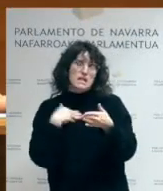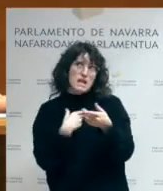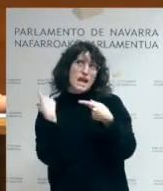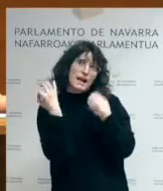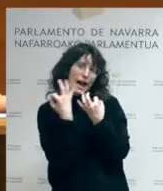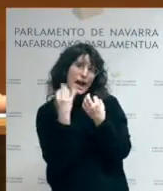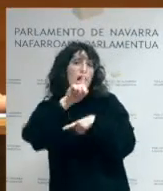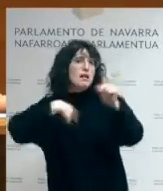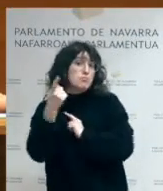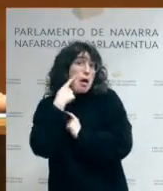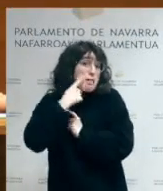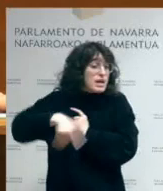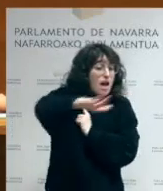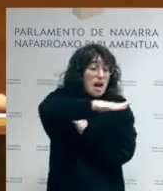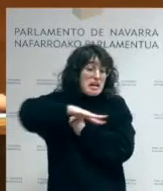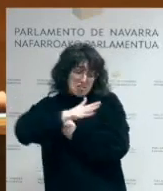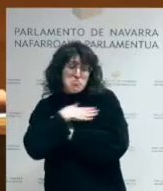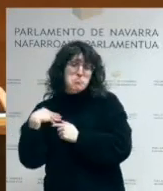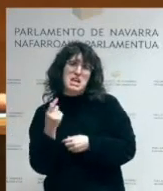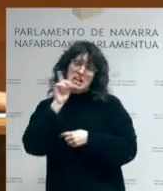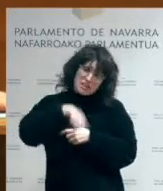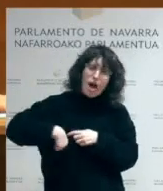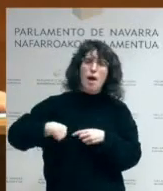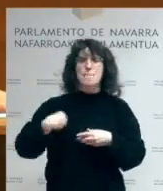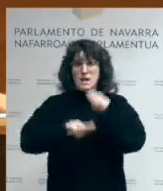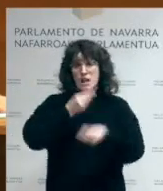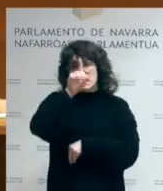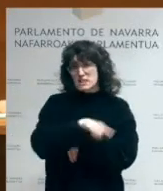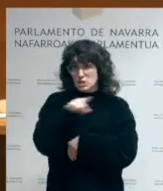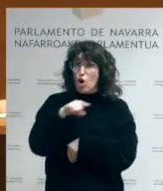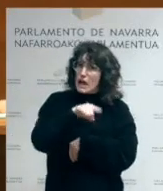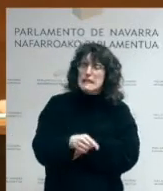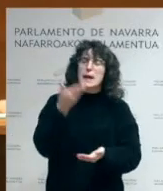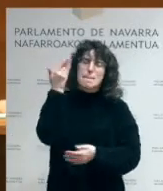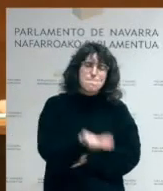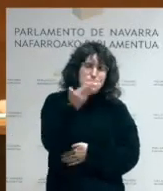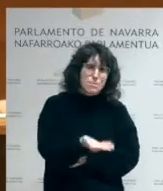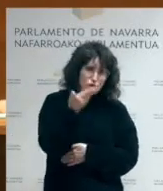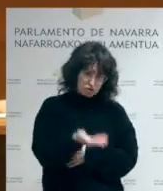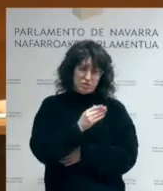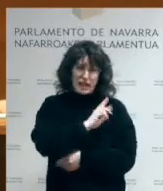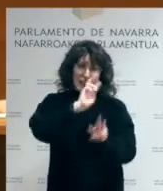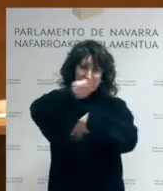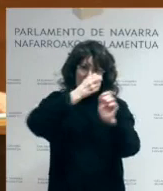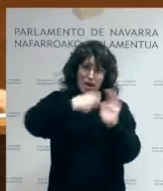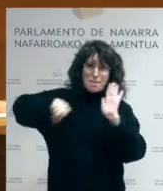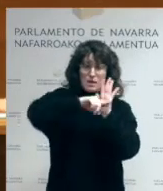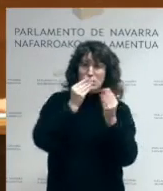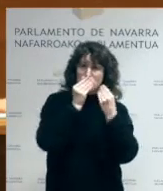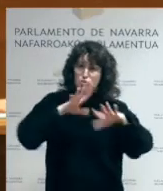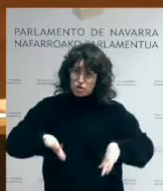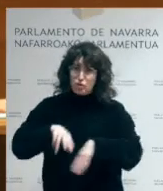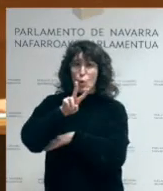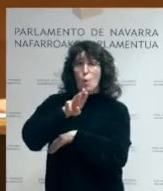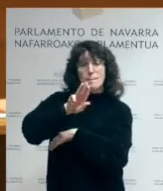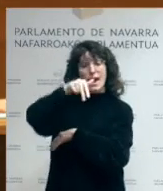alrededor queremos sumarnos a esas peticiones. Y este es uno de los ejes centrales que hay detrás de la enmienda de sustitución que ha planteado Unión